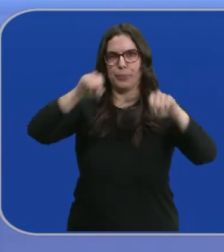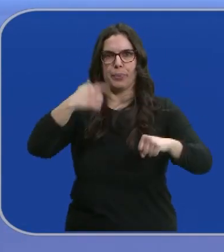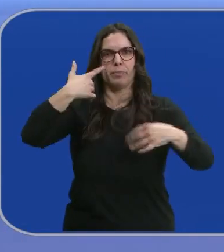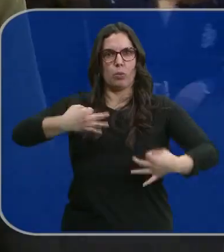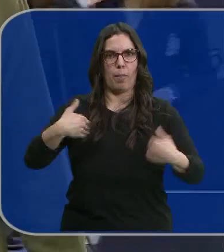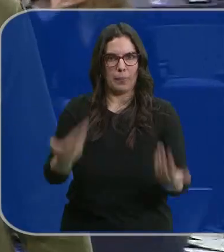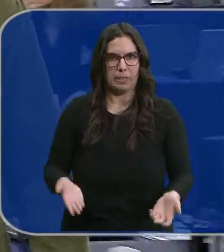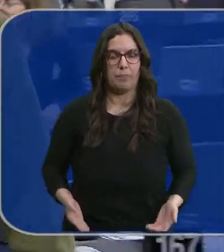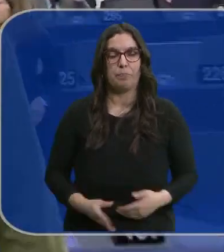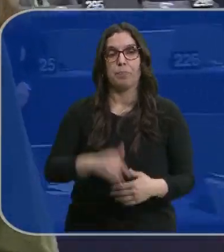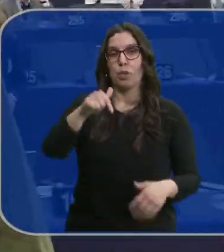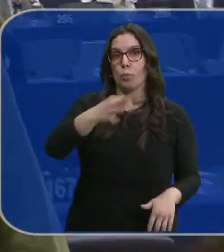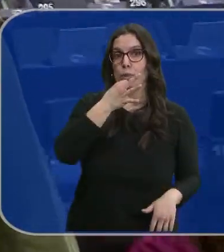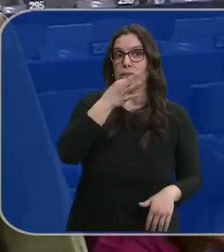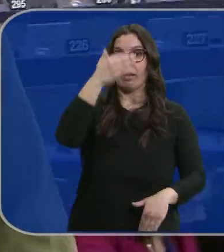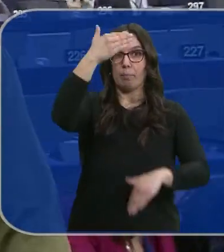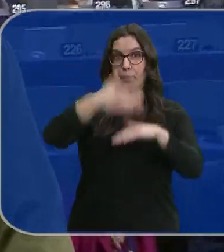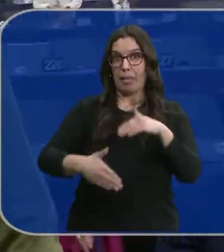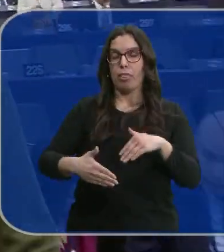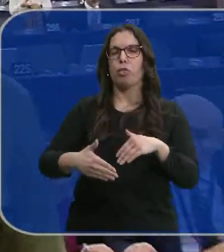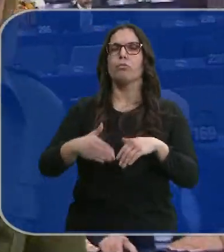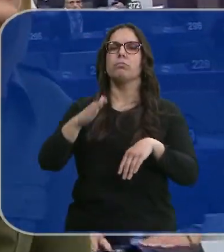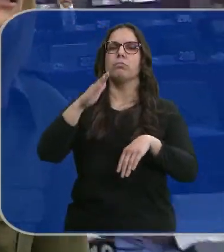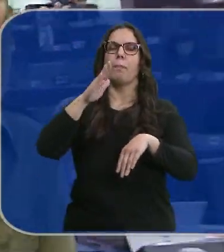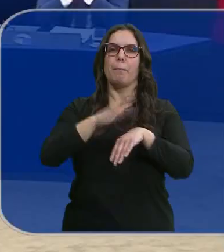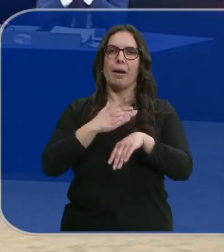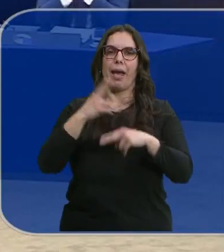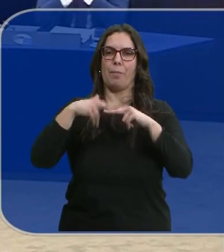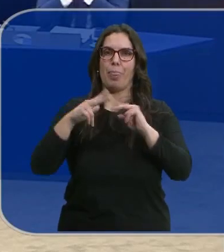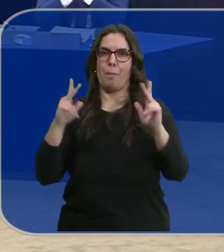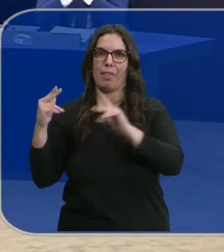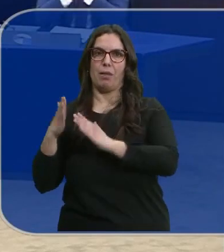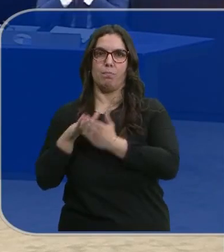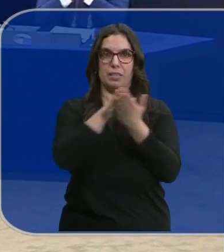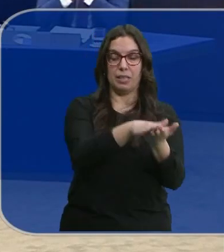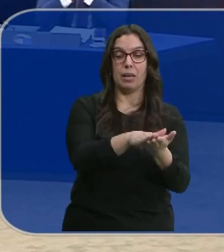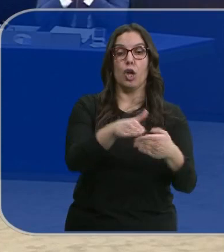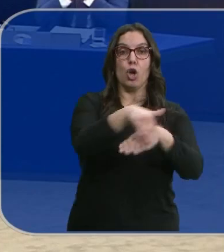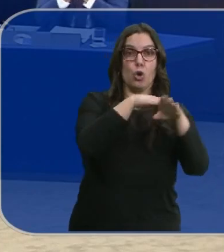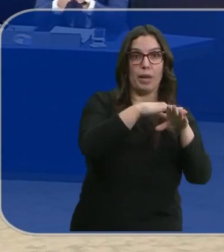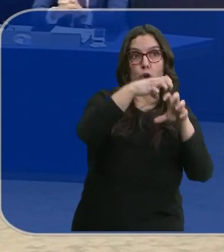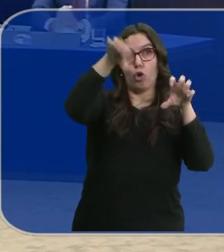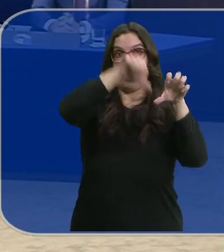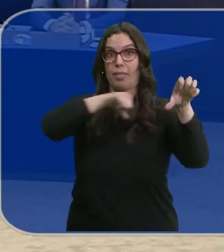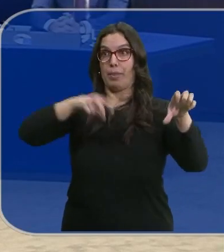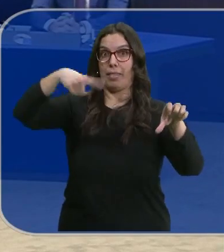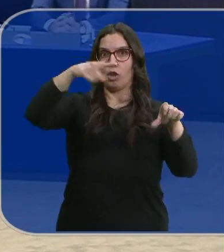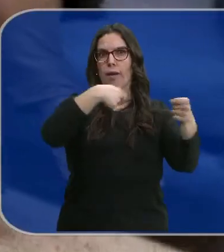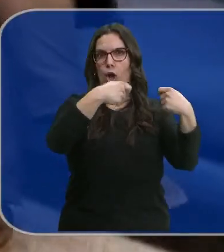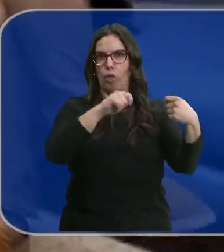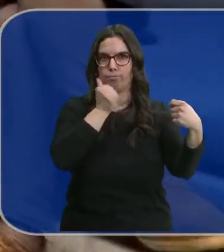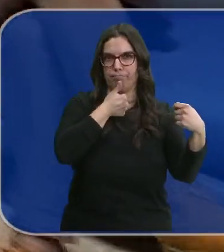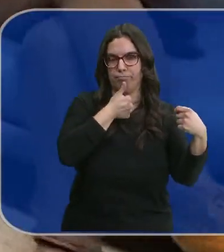de la ley. Esta tarde termina el plazo para presentar enmiendas parciales y el Gobierno y los independentistas negocian con